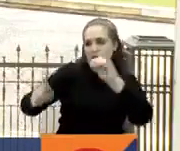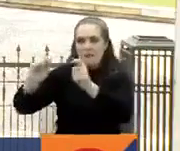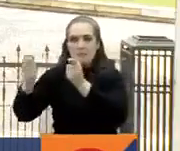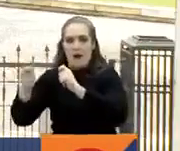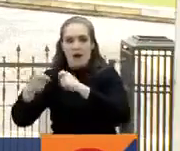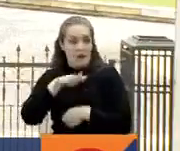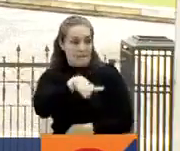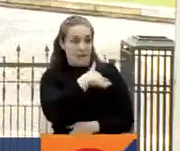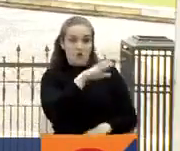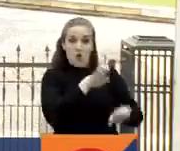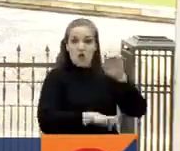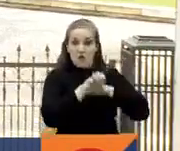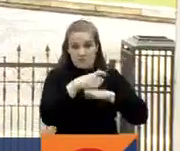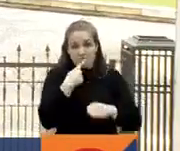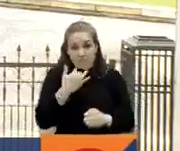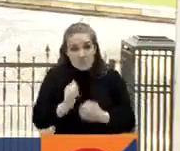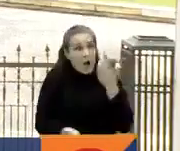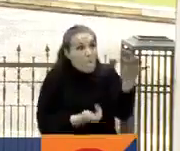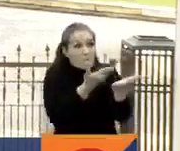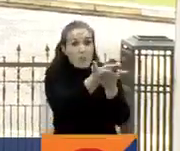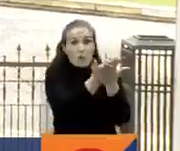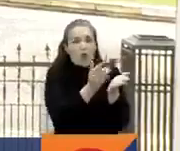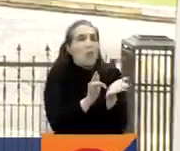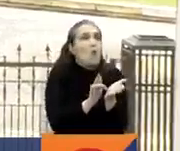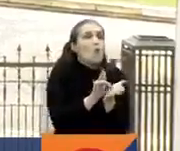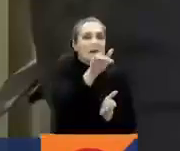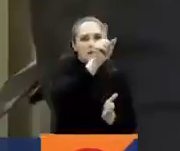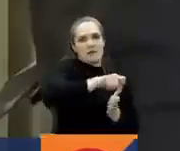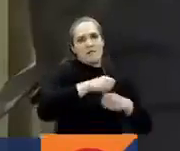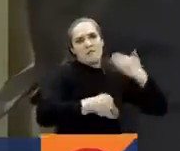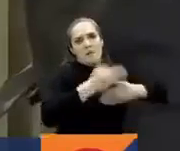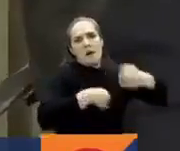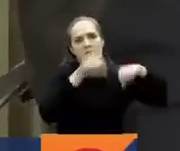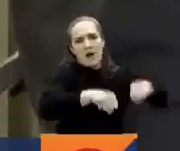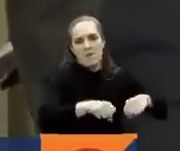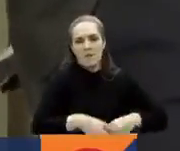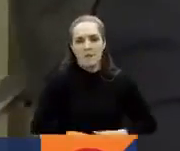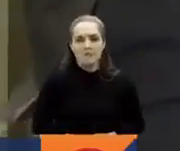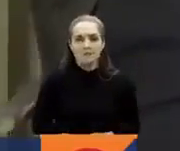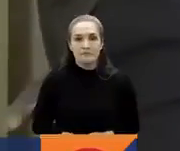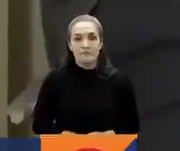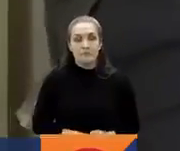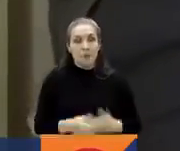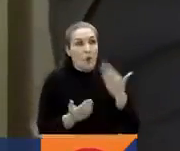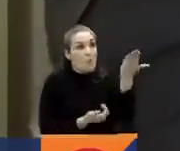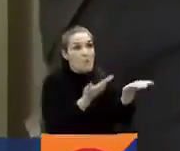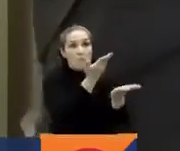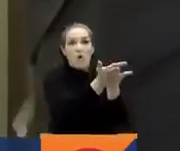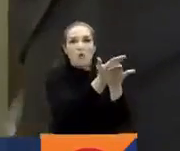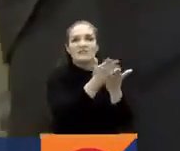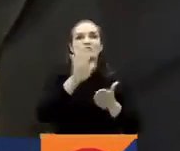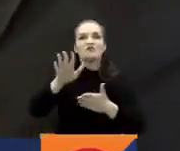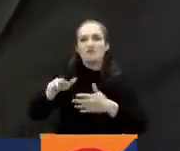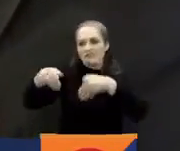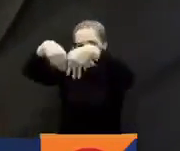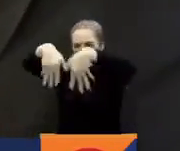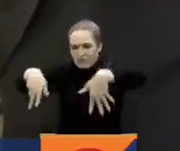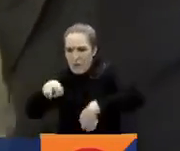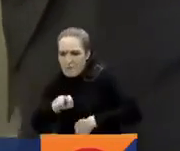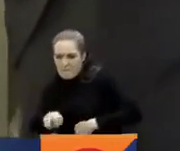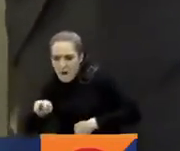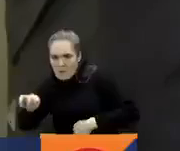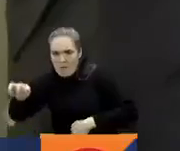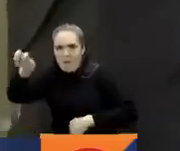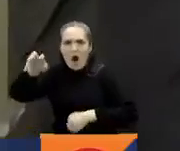explicó estos proyectos y el mensaje de urgencia. Y estos proyectos, el de carrera y